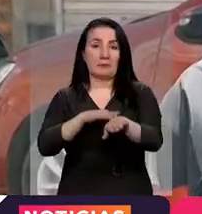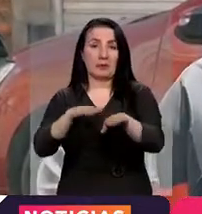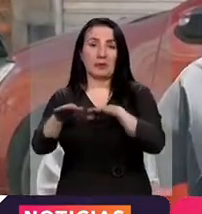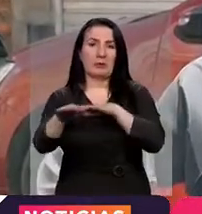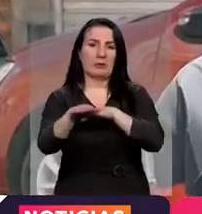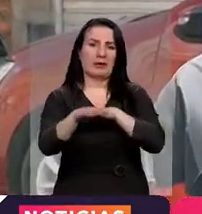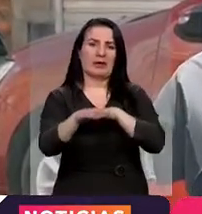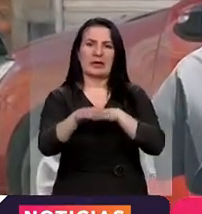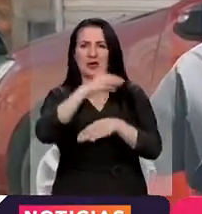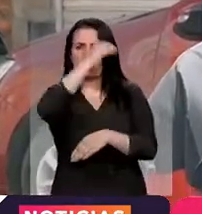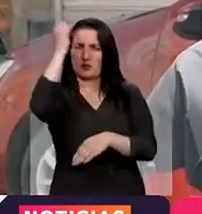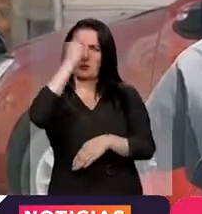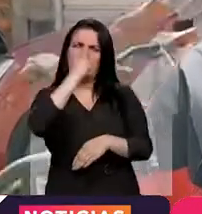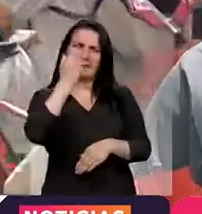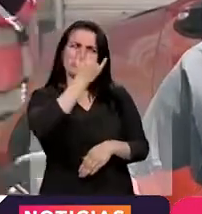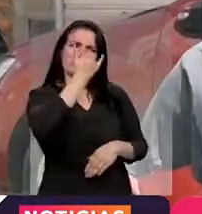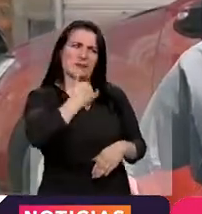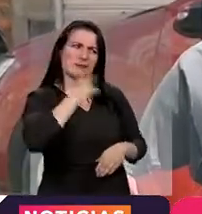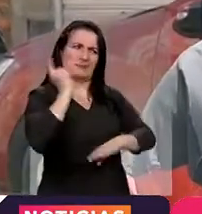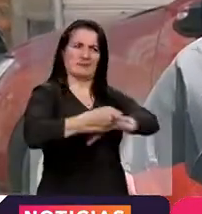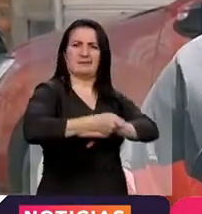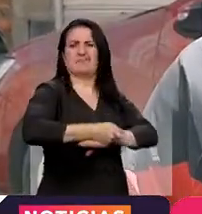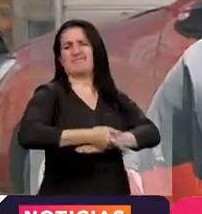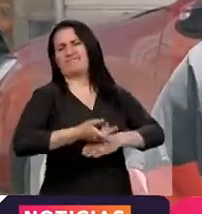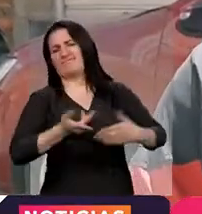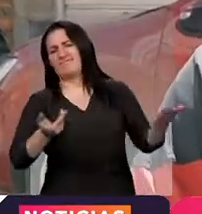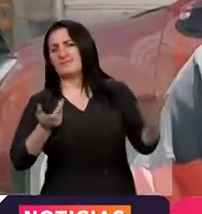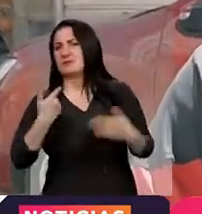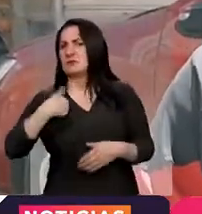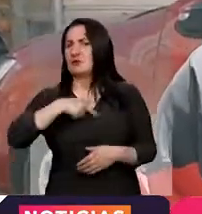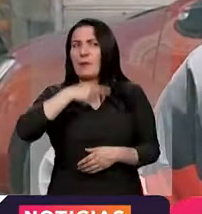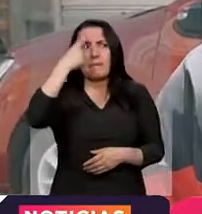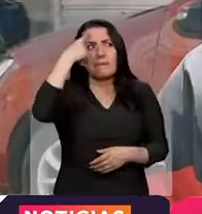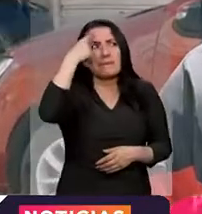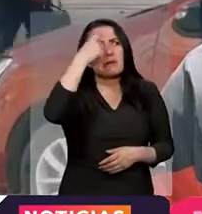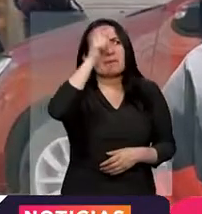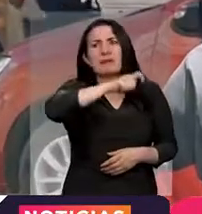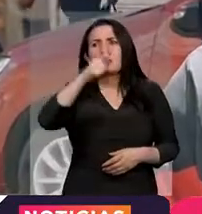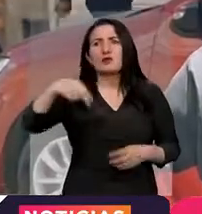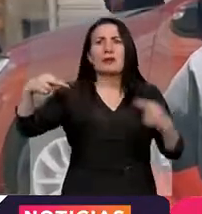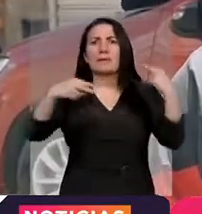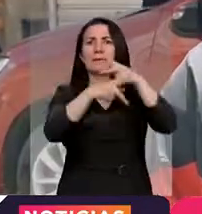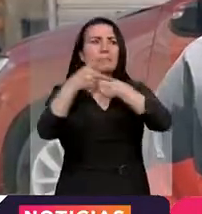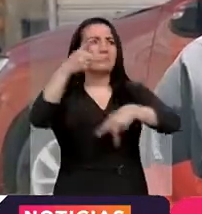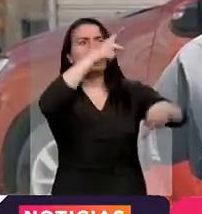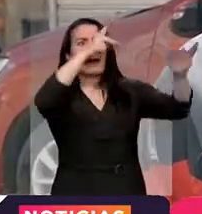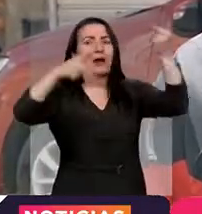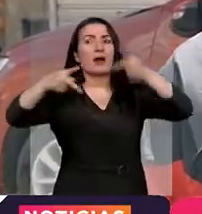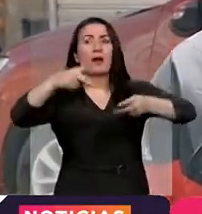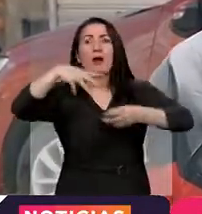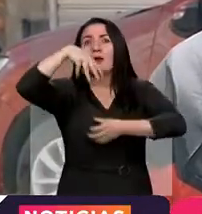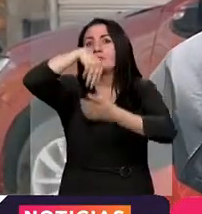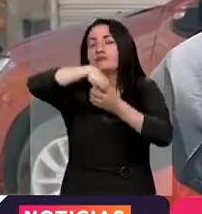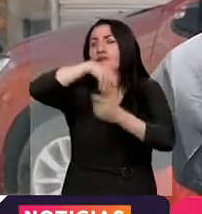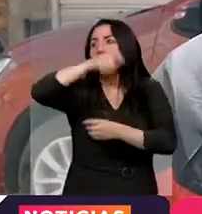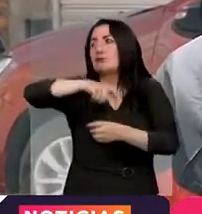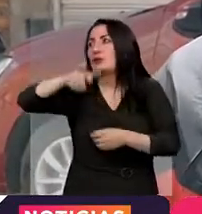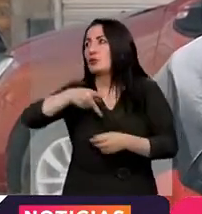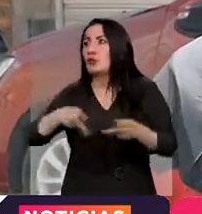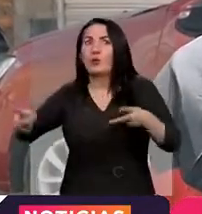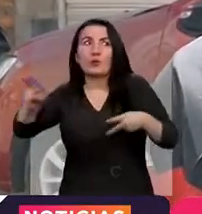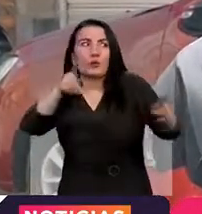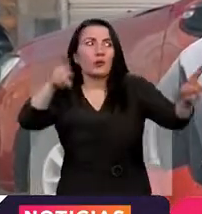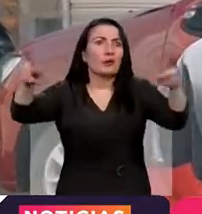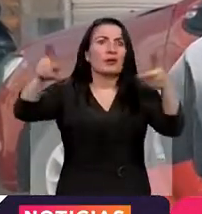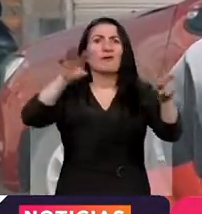arbitraria por parte del alcalde y de la alcaldía municipal del municipio, ya que solo está pensando en las personas que viajan, no solo pensando en las personas que los fines de semana tal vez solo tienen que movilizarse hacia